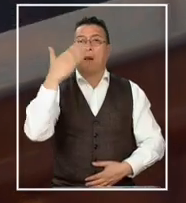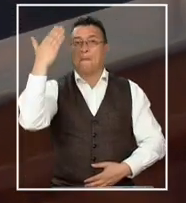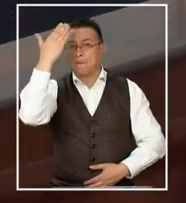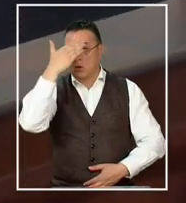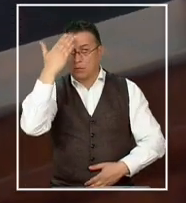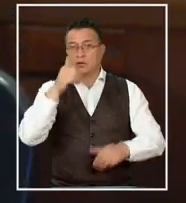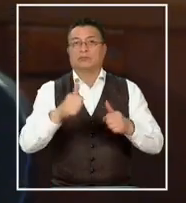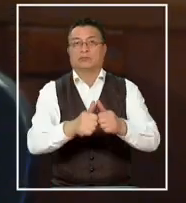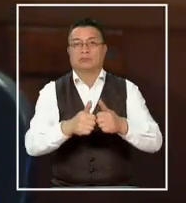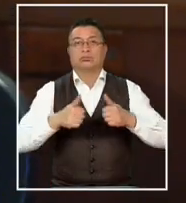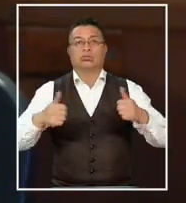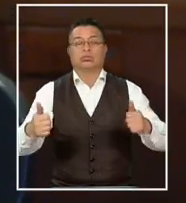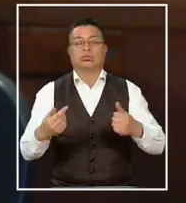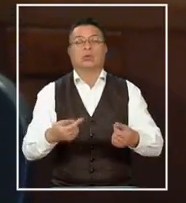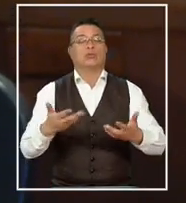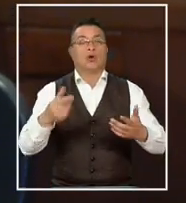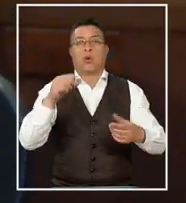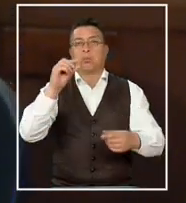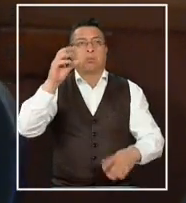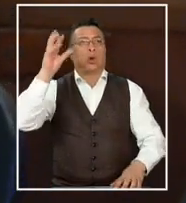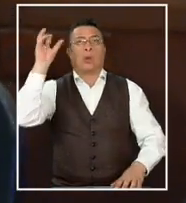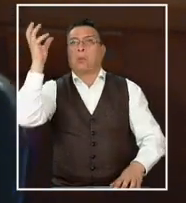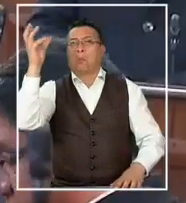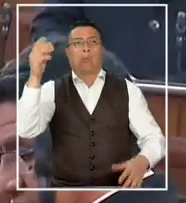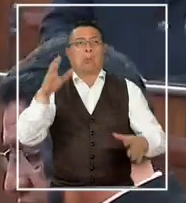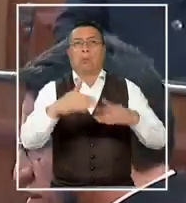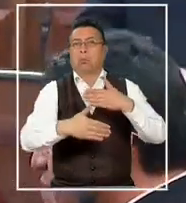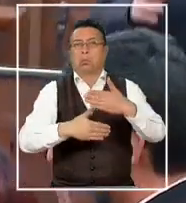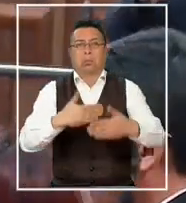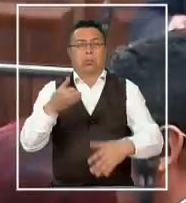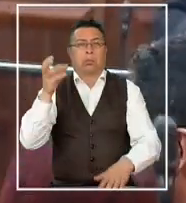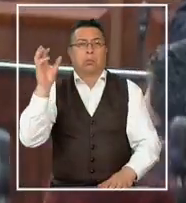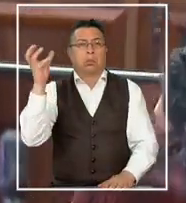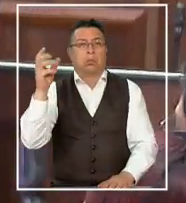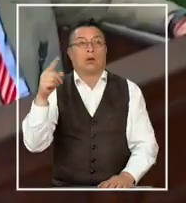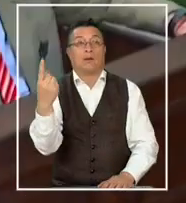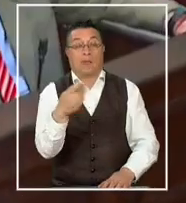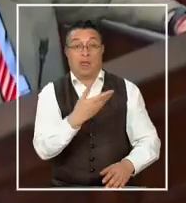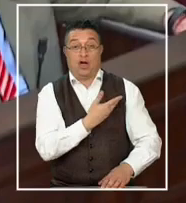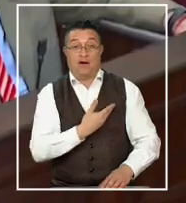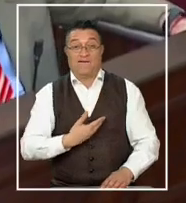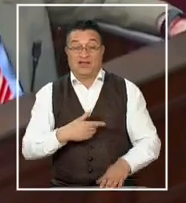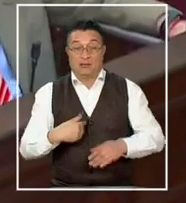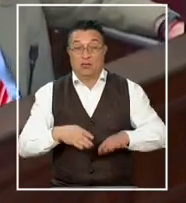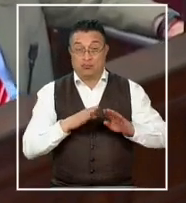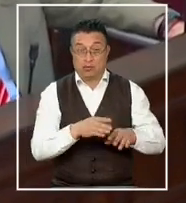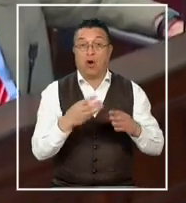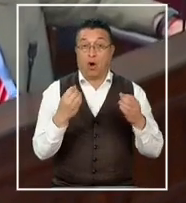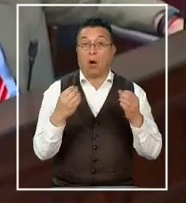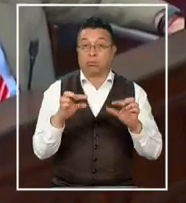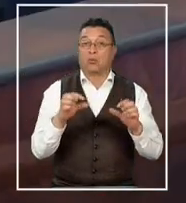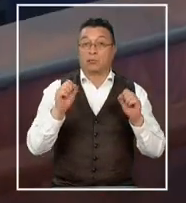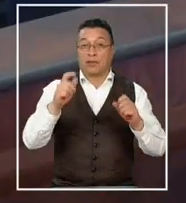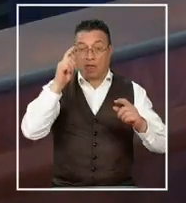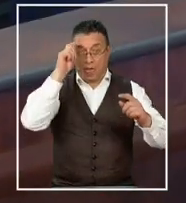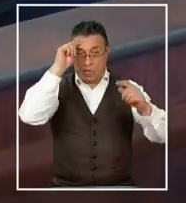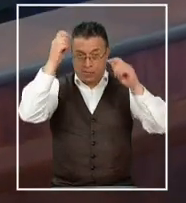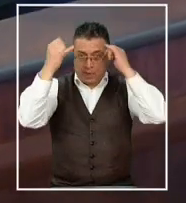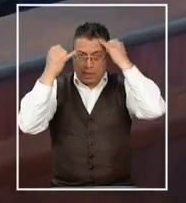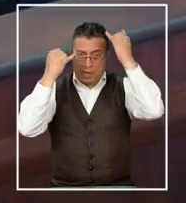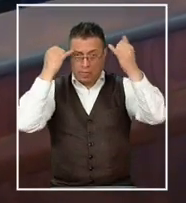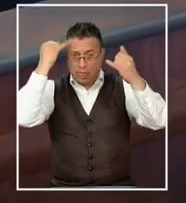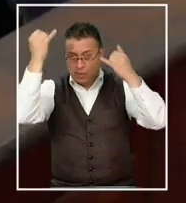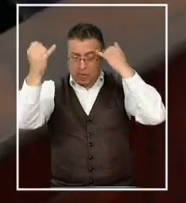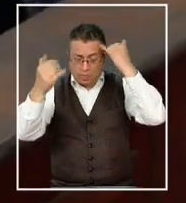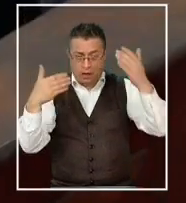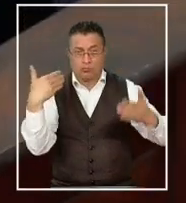de los consejeros por el bajo conocimiento del proceso. Incluso el oficialismo ve como una oportunidad para que lleguen ideas que ellos mismos,